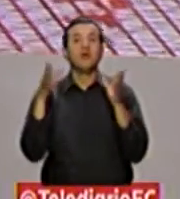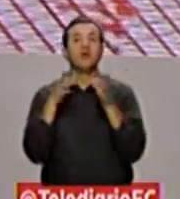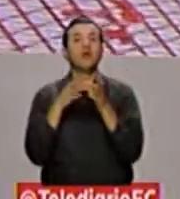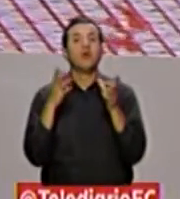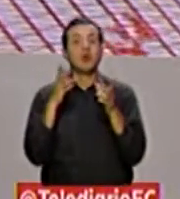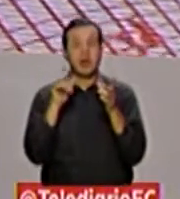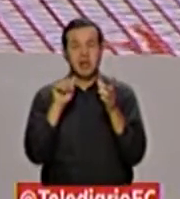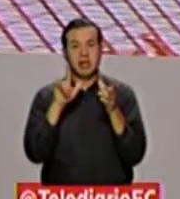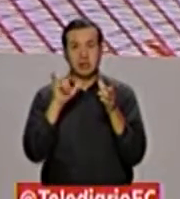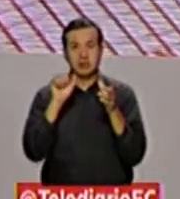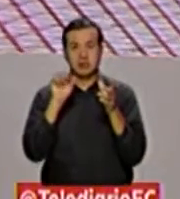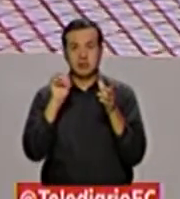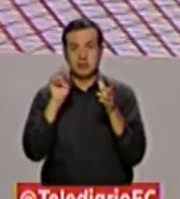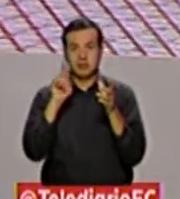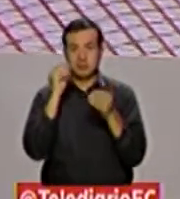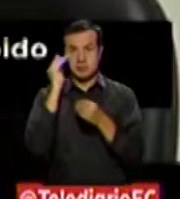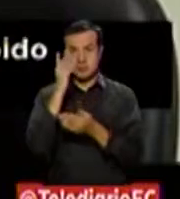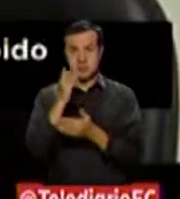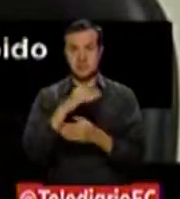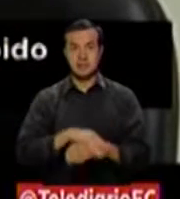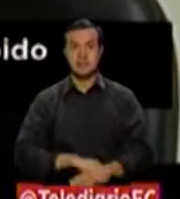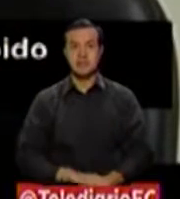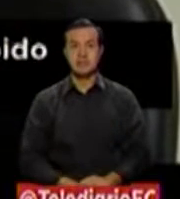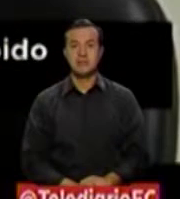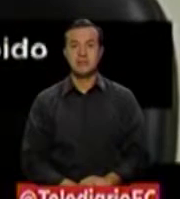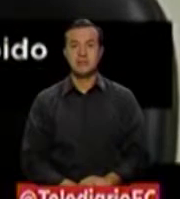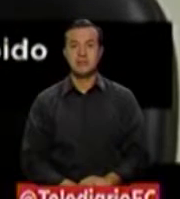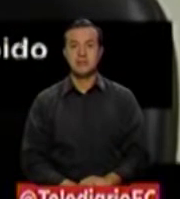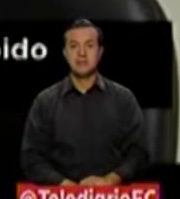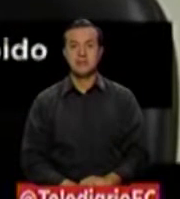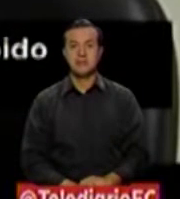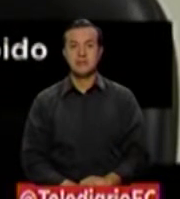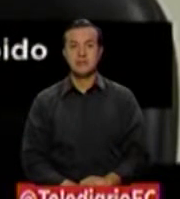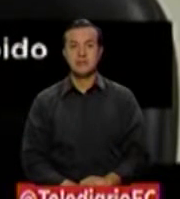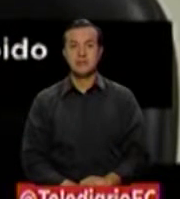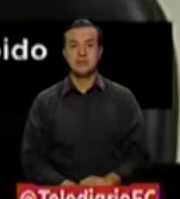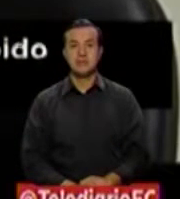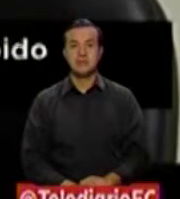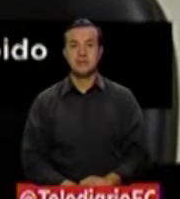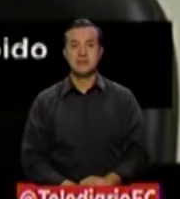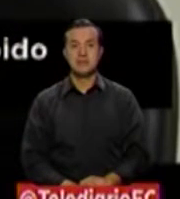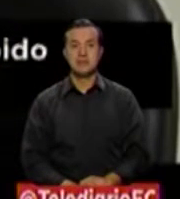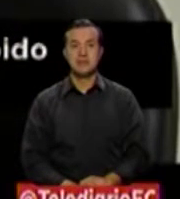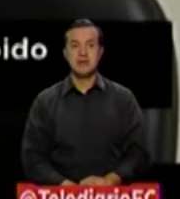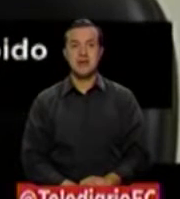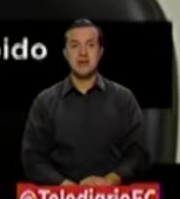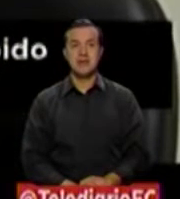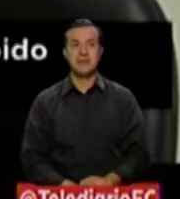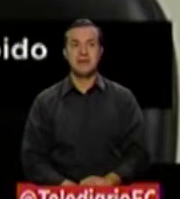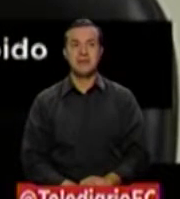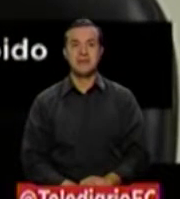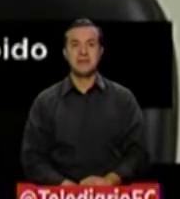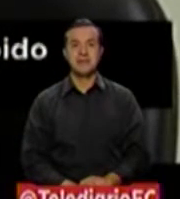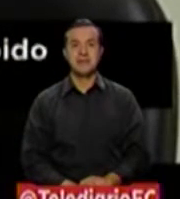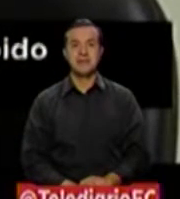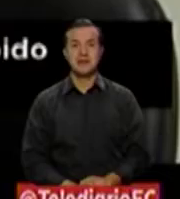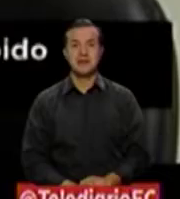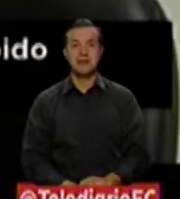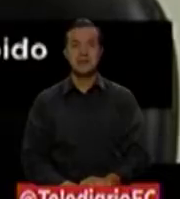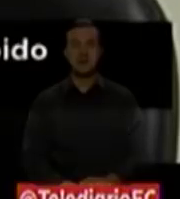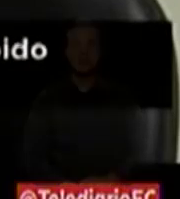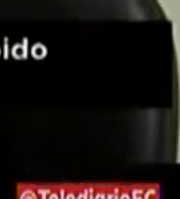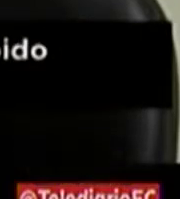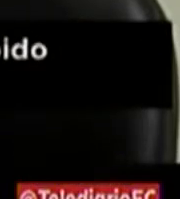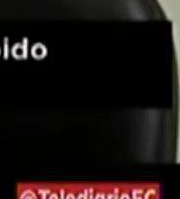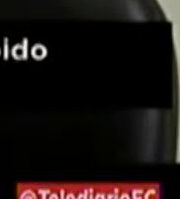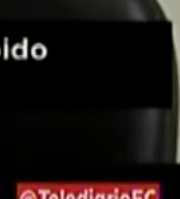presidencia, Alexis Mera. Él debería ser pago al ministro, ya un ajuste realizado por él.